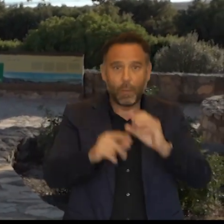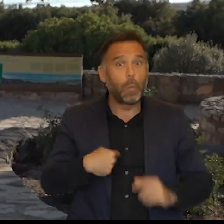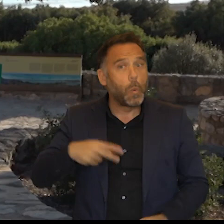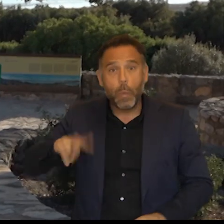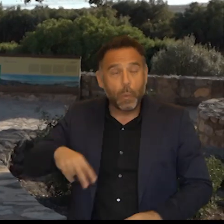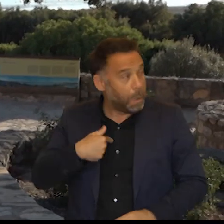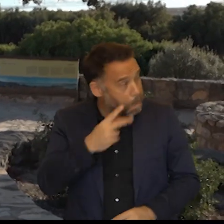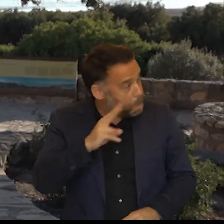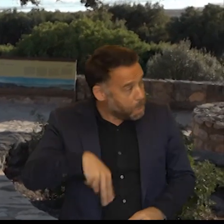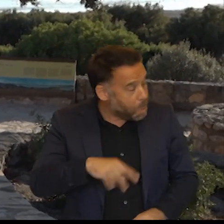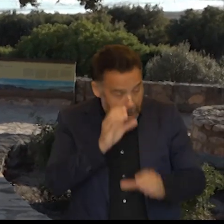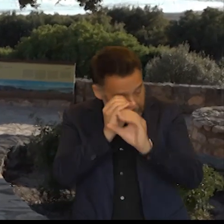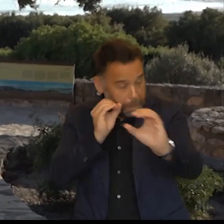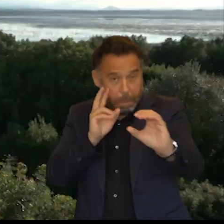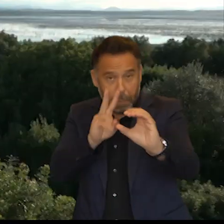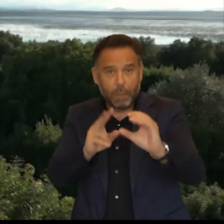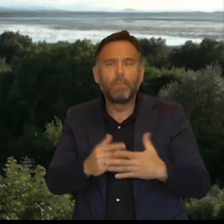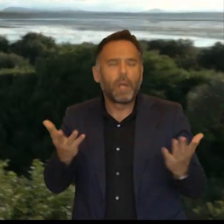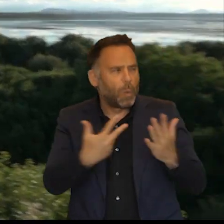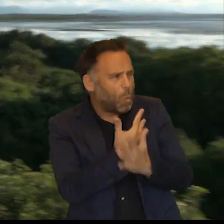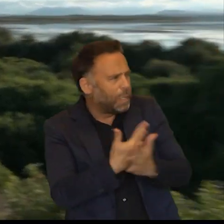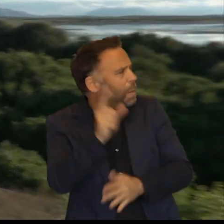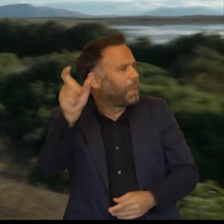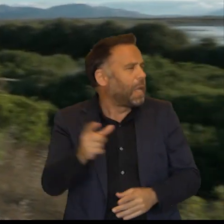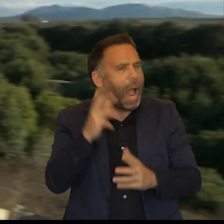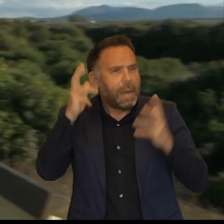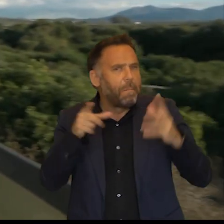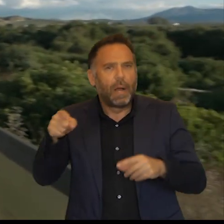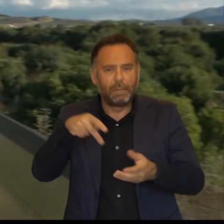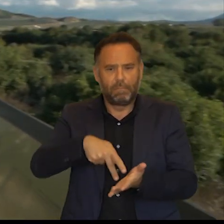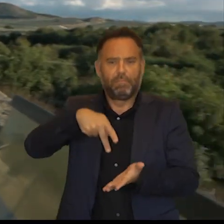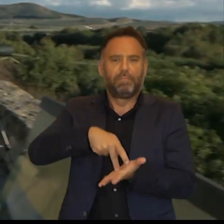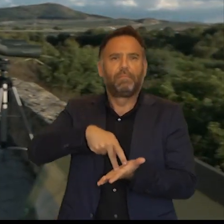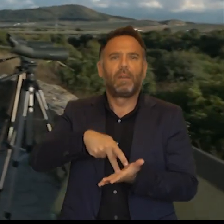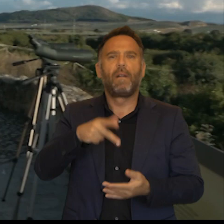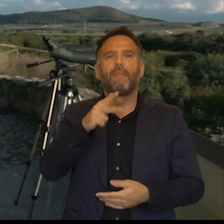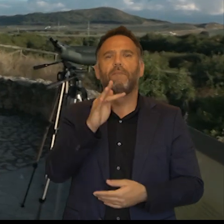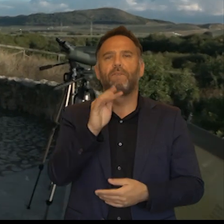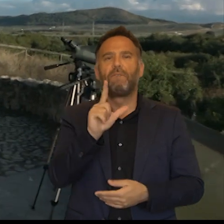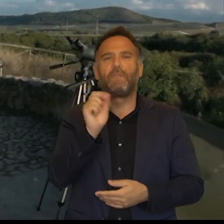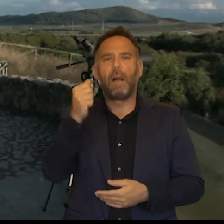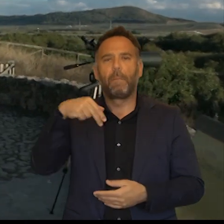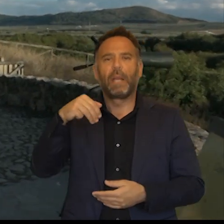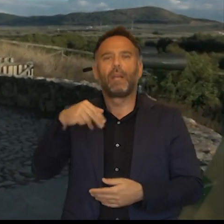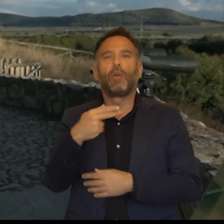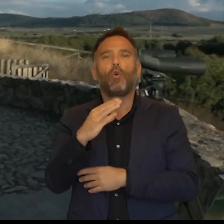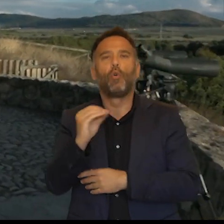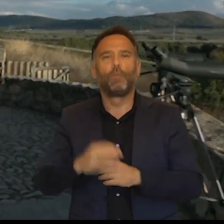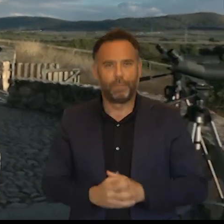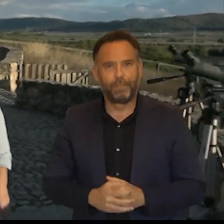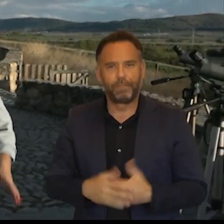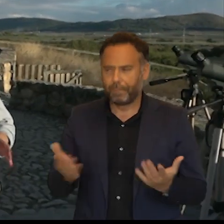Y... Yo nunca he visto un flamenco. Bueno, Marta, cuéntame sobre esta magnífica reserva natural que tenéis